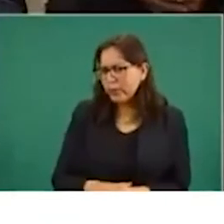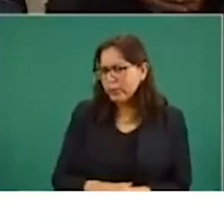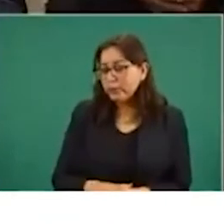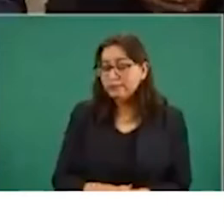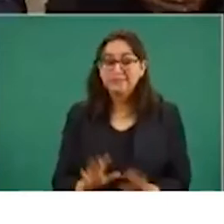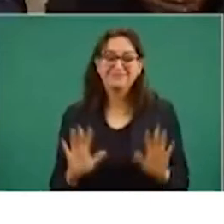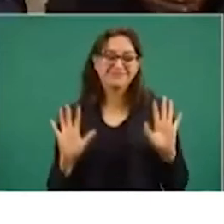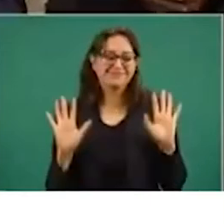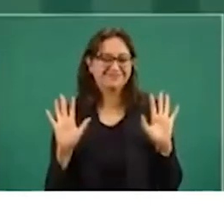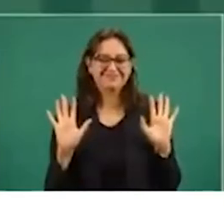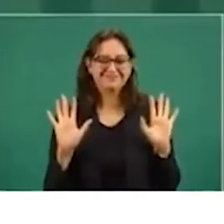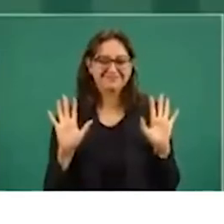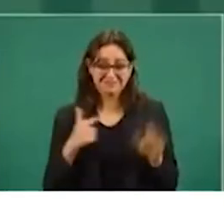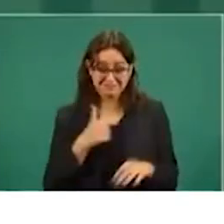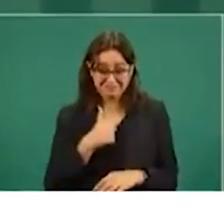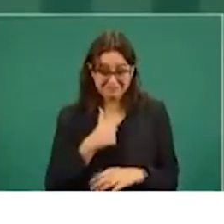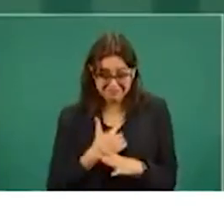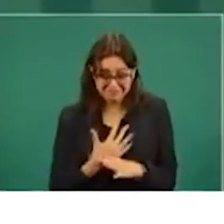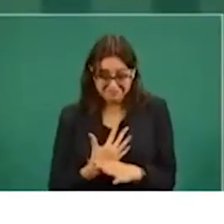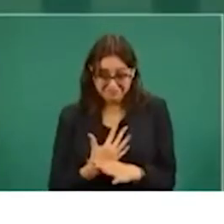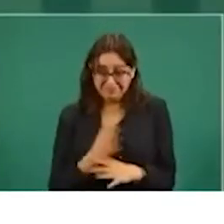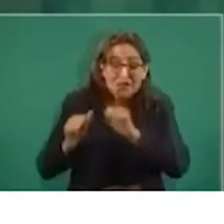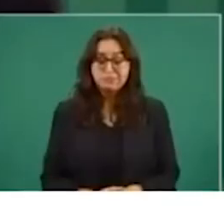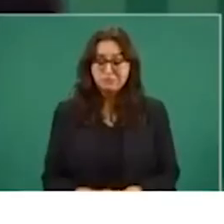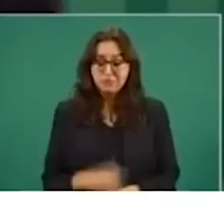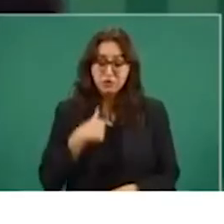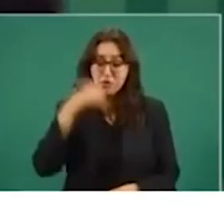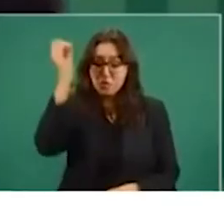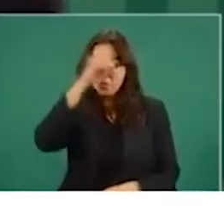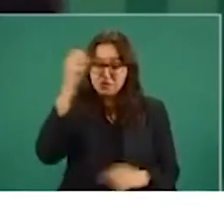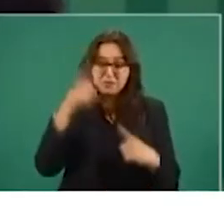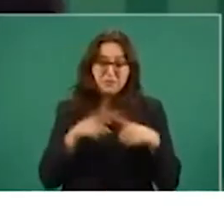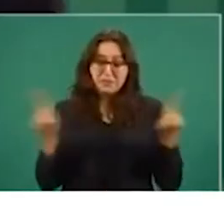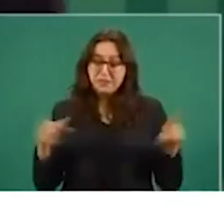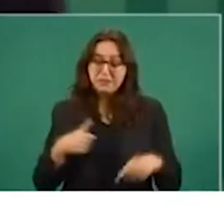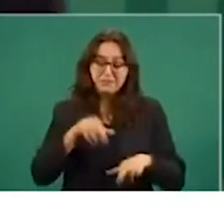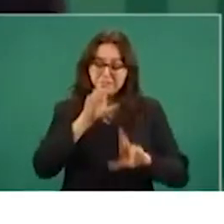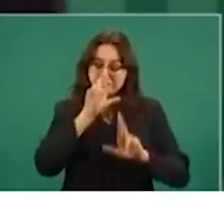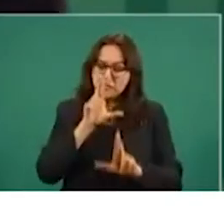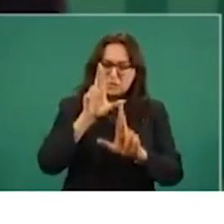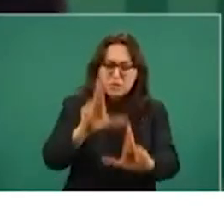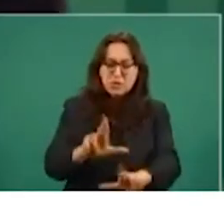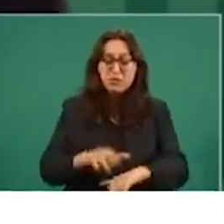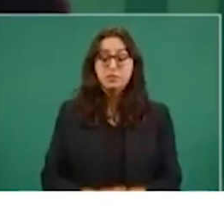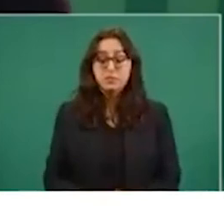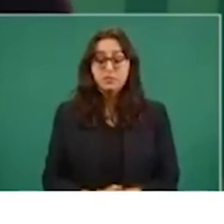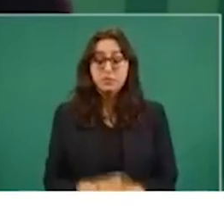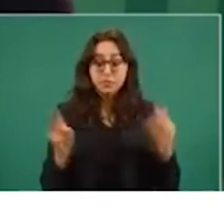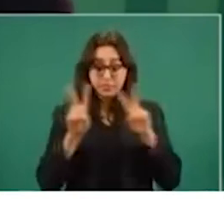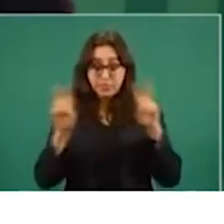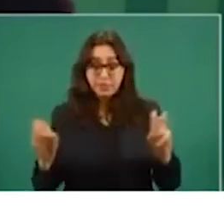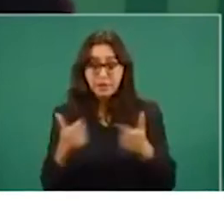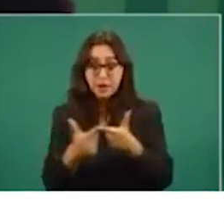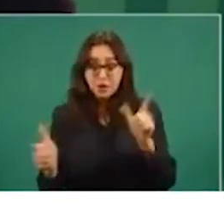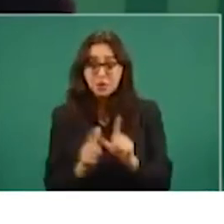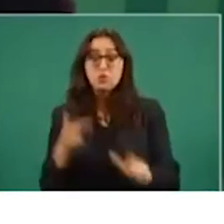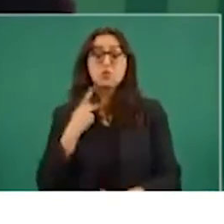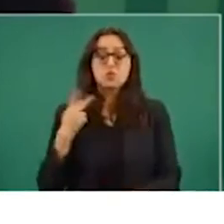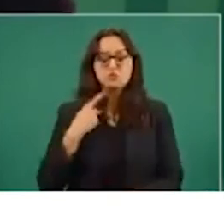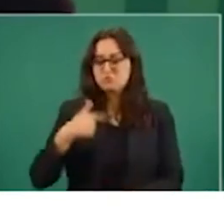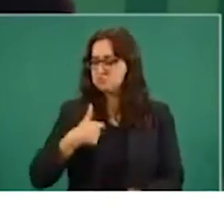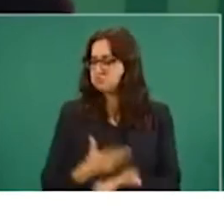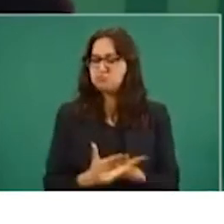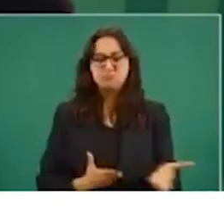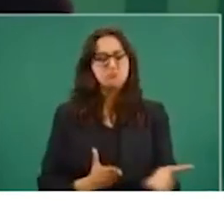eso lo tiene que decidir la autoridad competente. No me voy a meter en este tema.